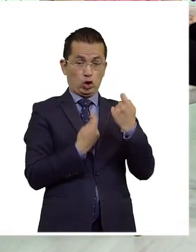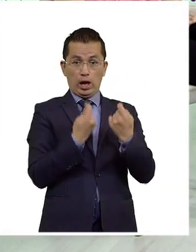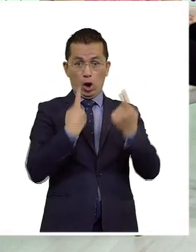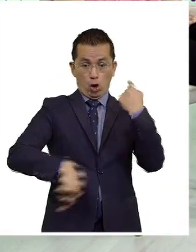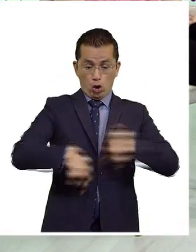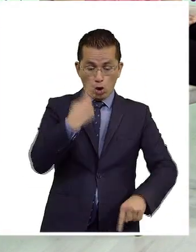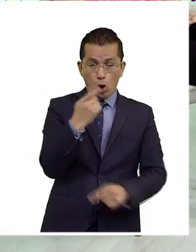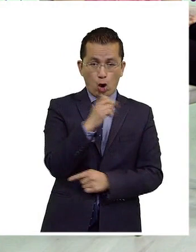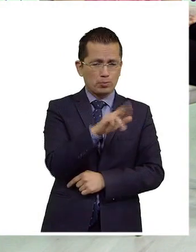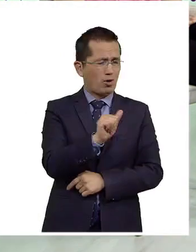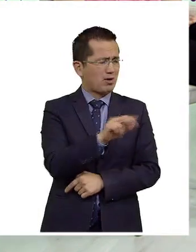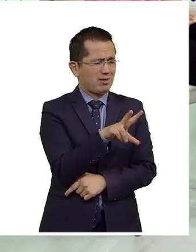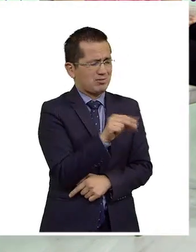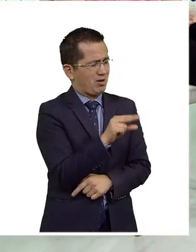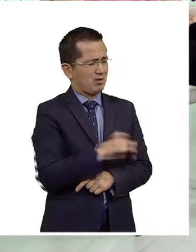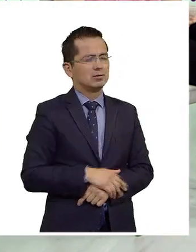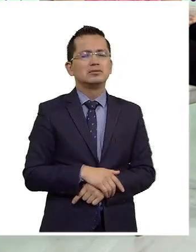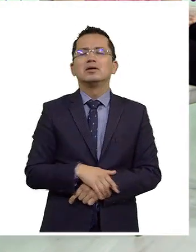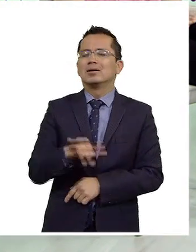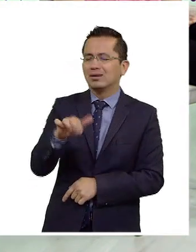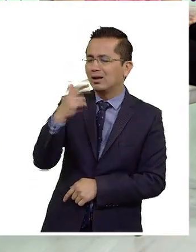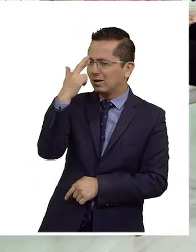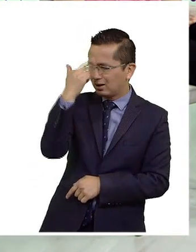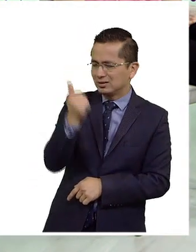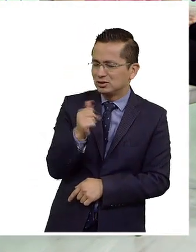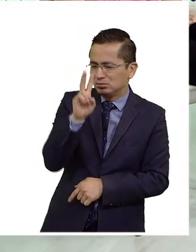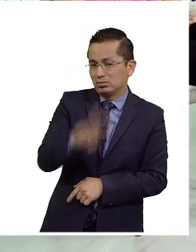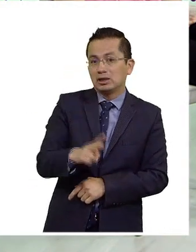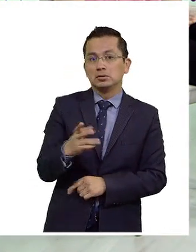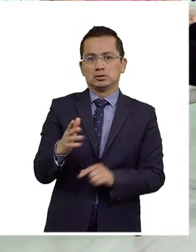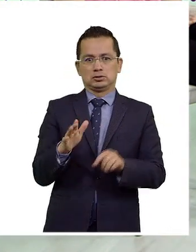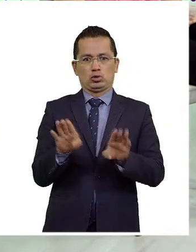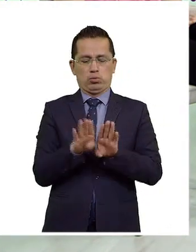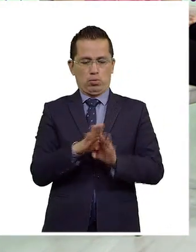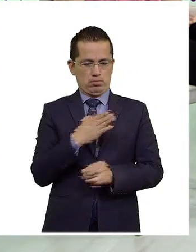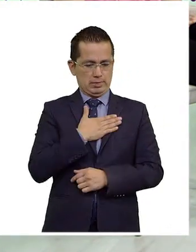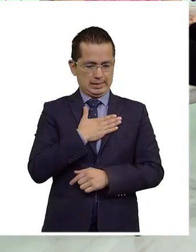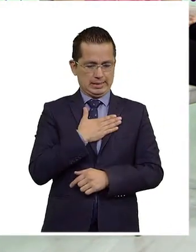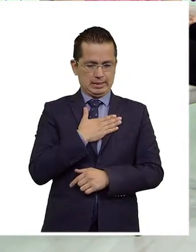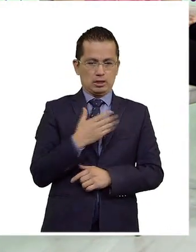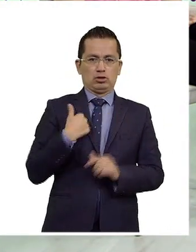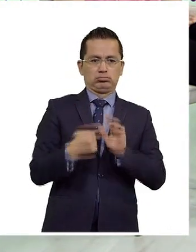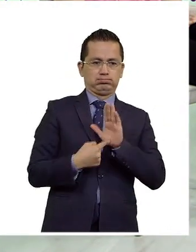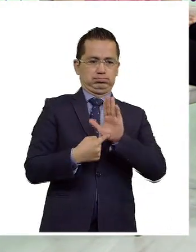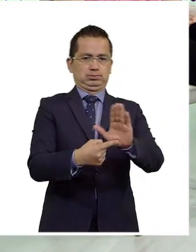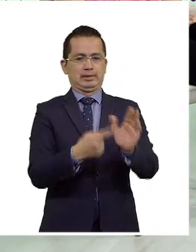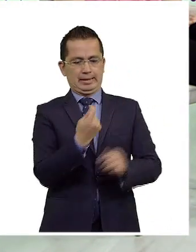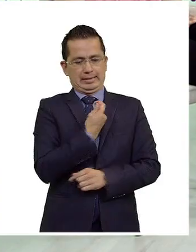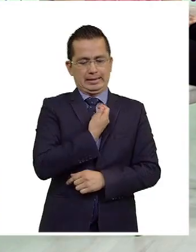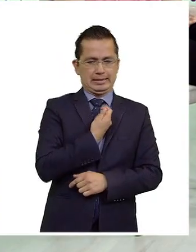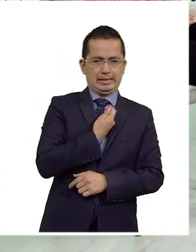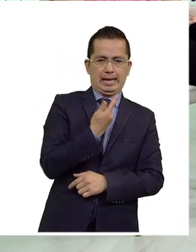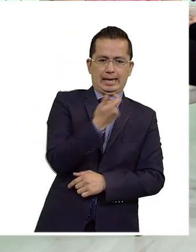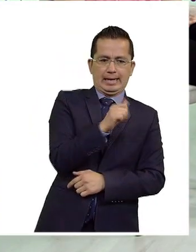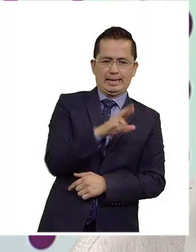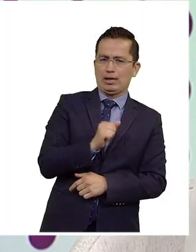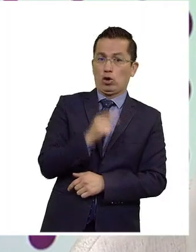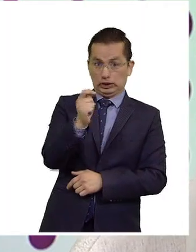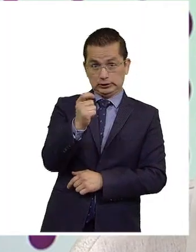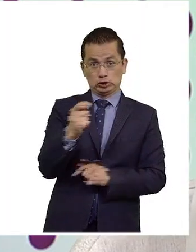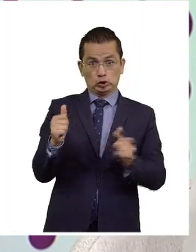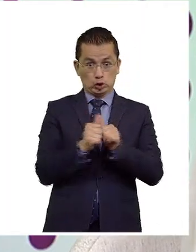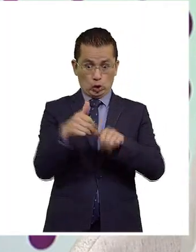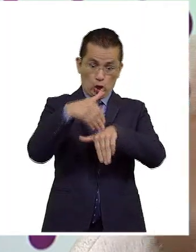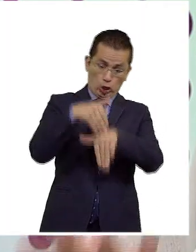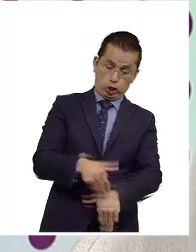Y cómo te entiendes tú y cómo desarrollas tu identidad, pues no tiene que ver con las hormonas, ¿no? Así es. Y es un